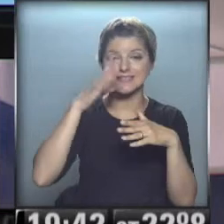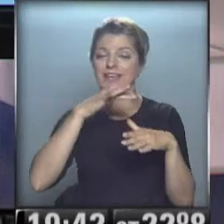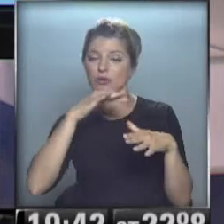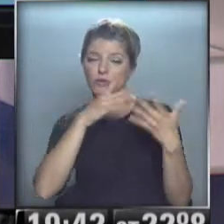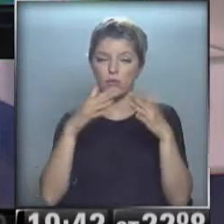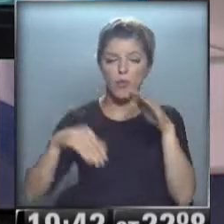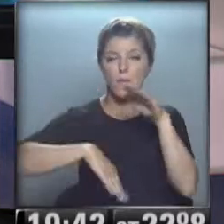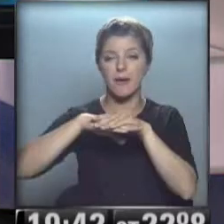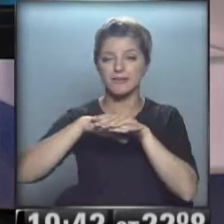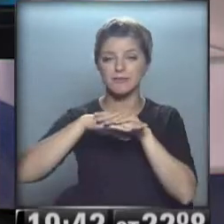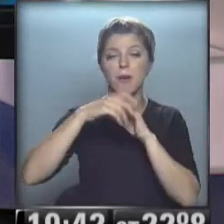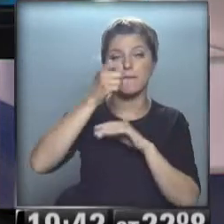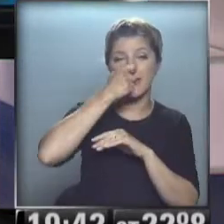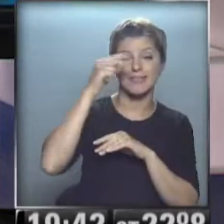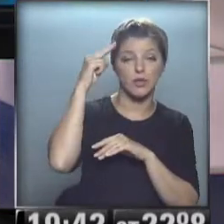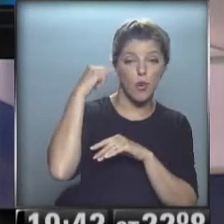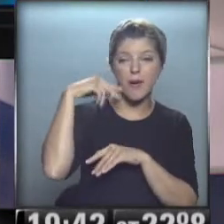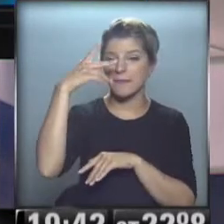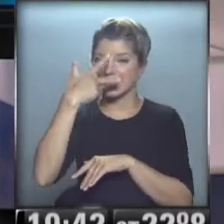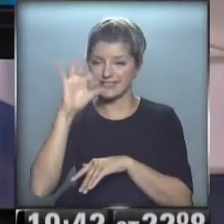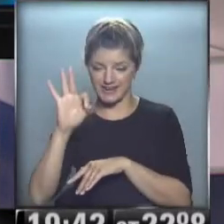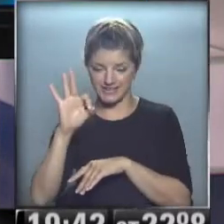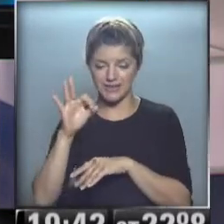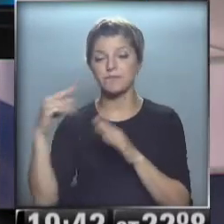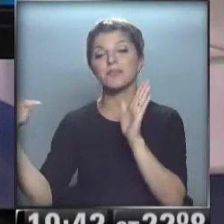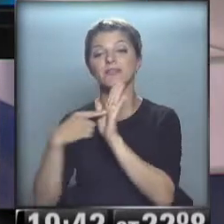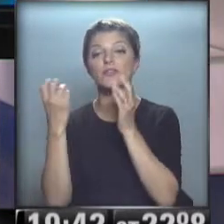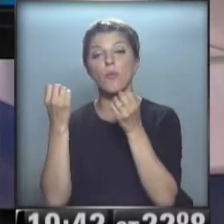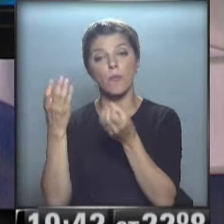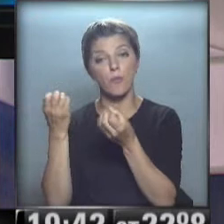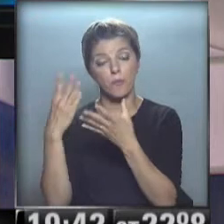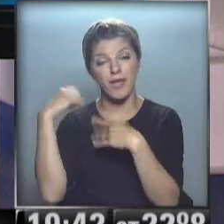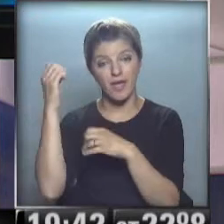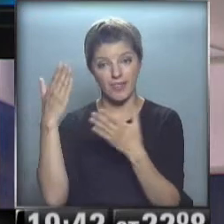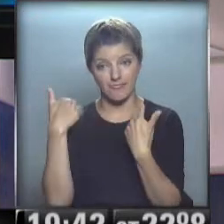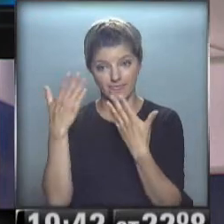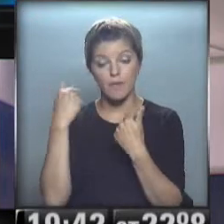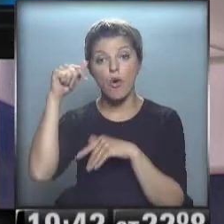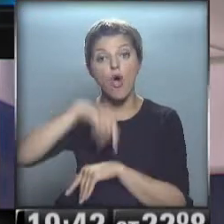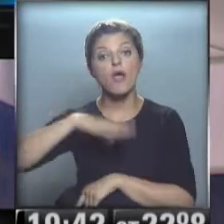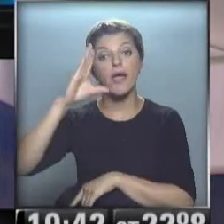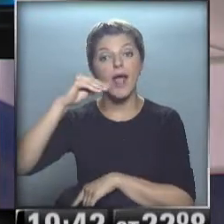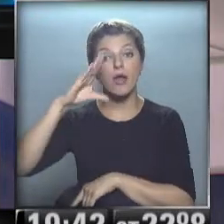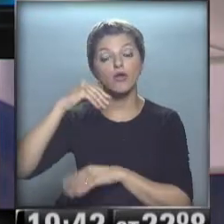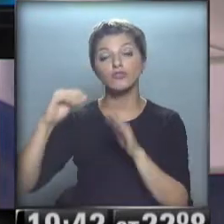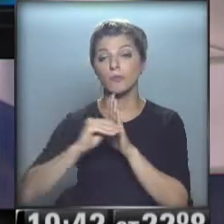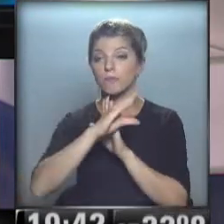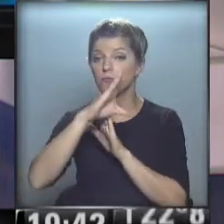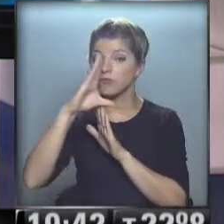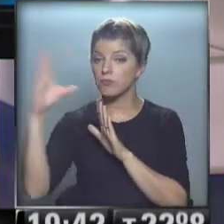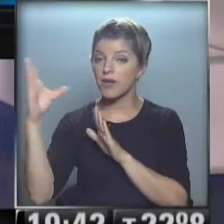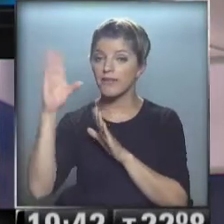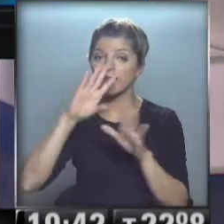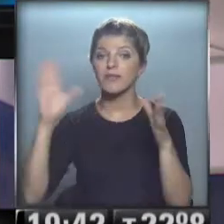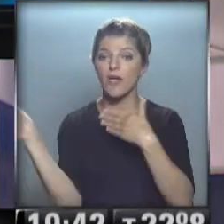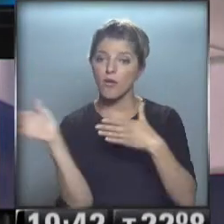29 a 30 grados. En la zona central, excelentes condiciones meteorológicas aquí también. A partir de esta noche y madrugada, disminuye la intensidad